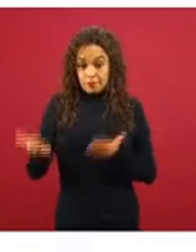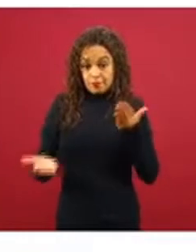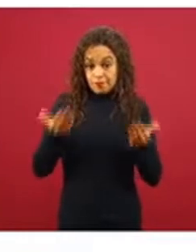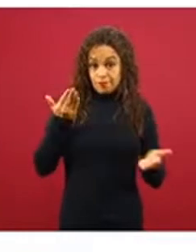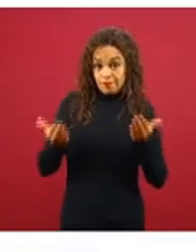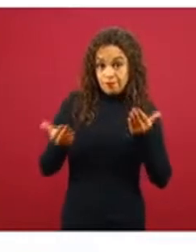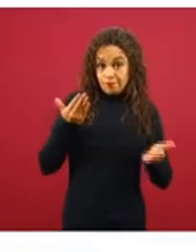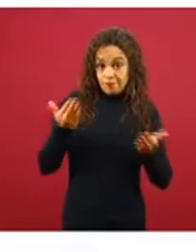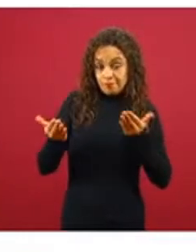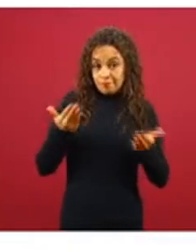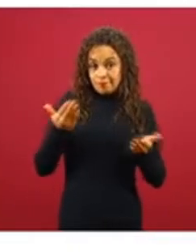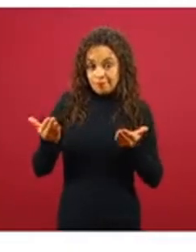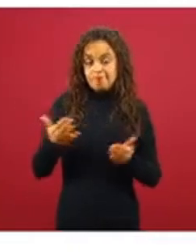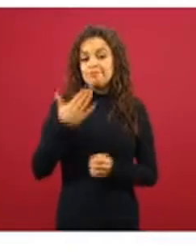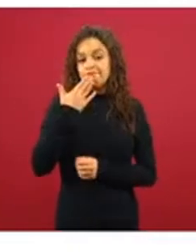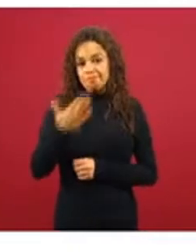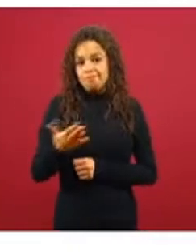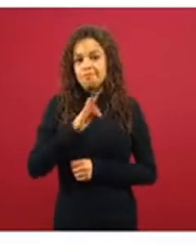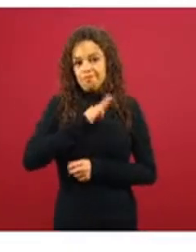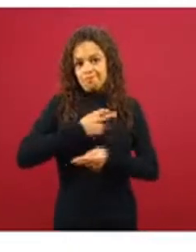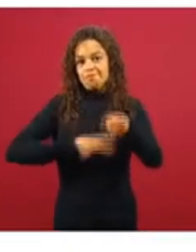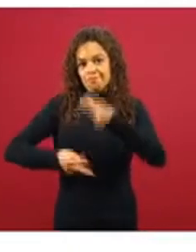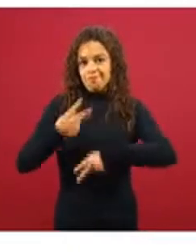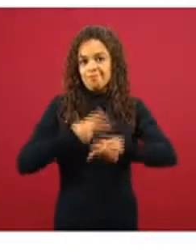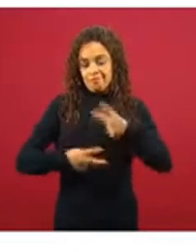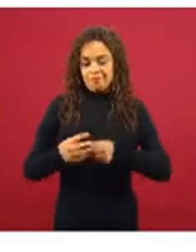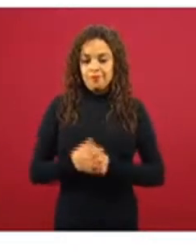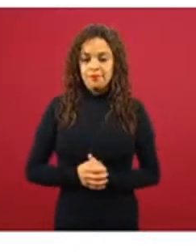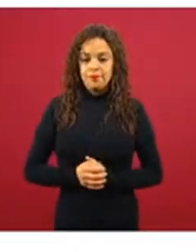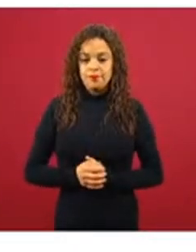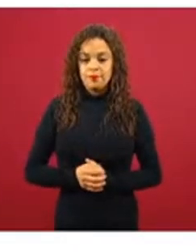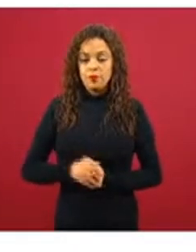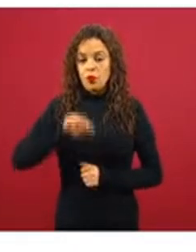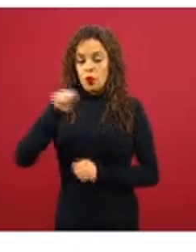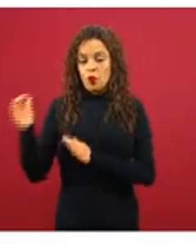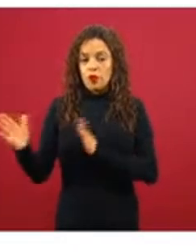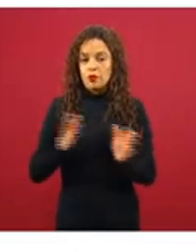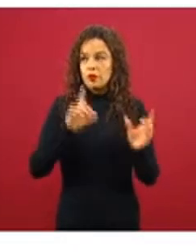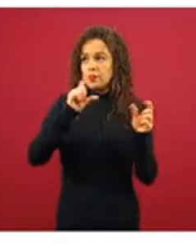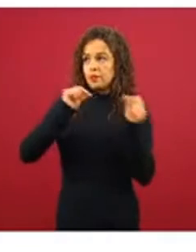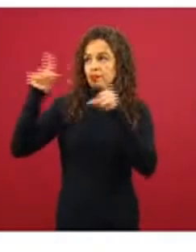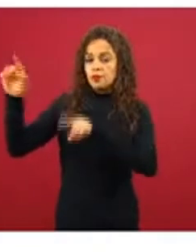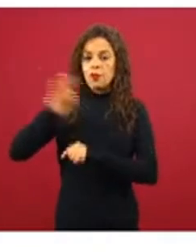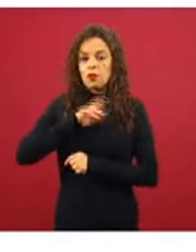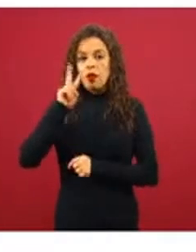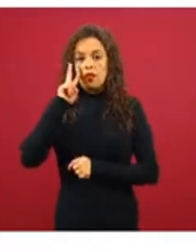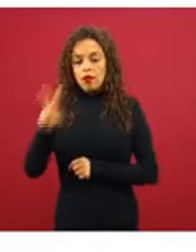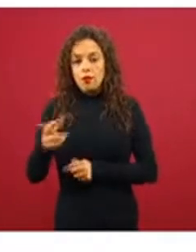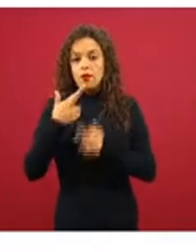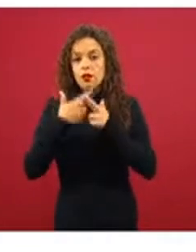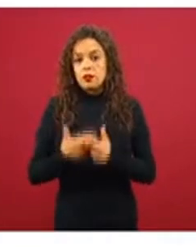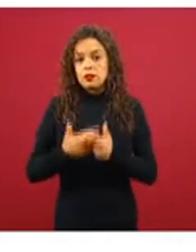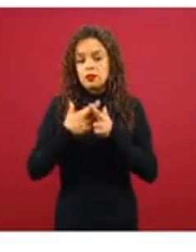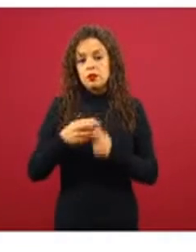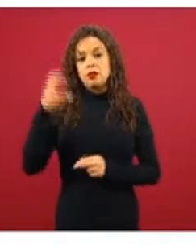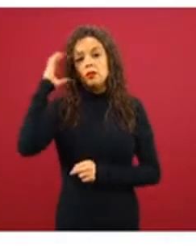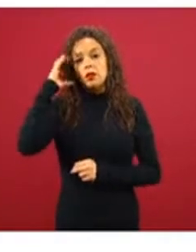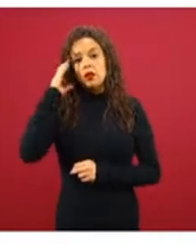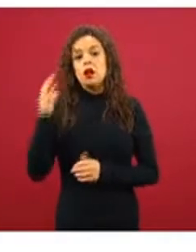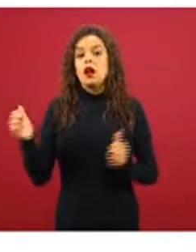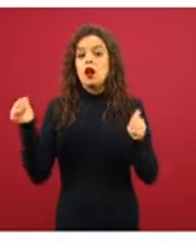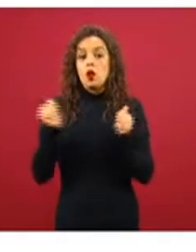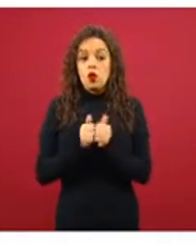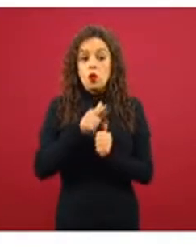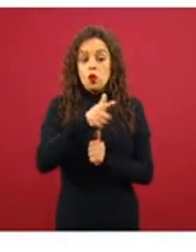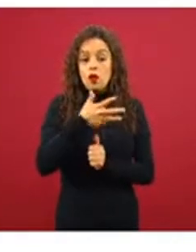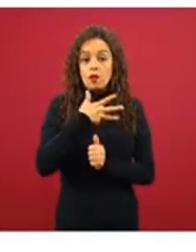entre uno y el otro. En la siguiente diapositiva vemos la disponibilidad específica para las camas con ventilador, es decir, aquellas que